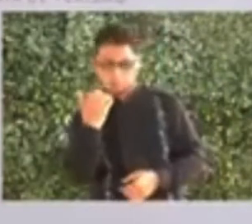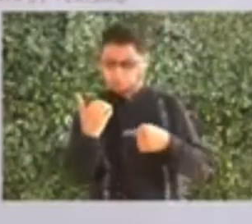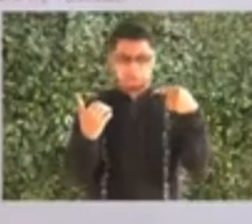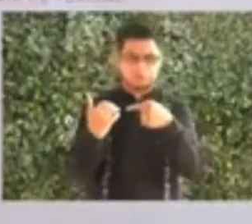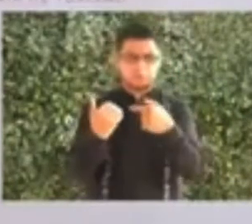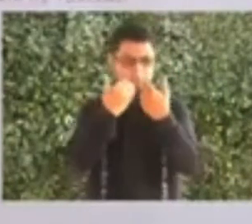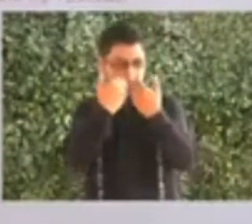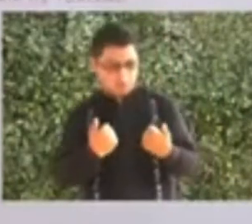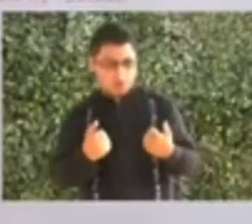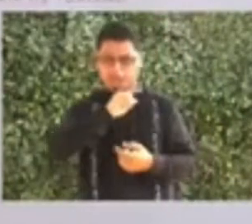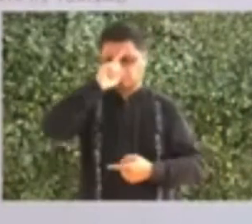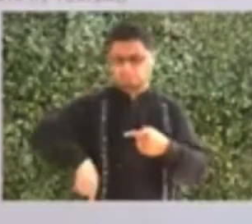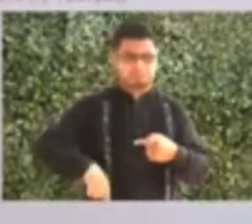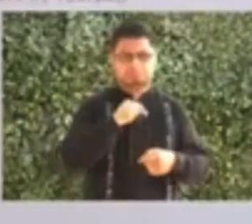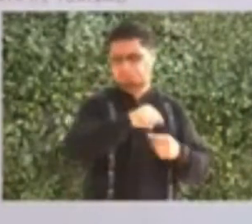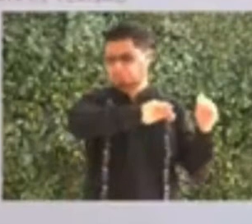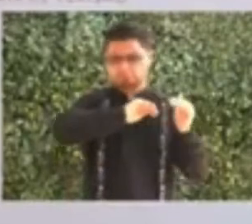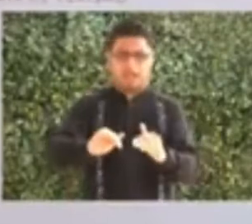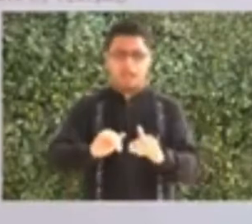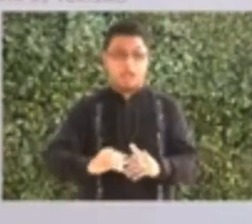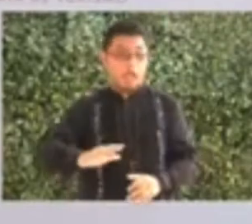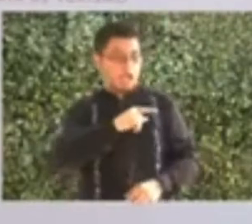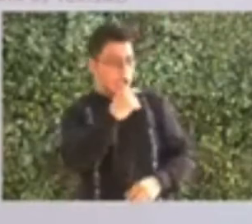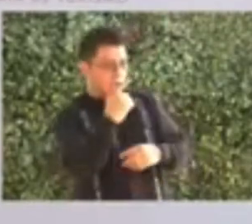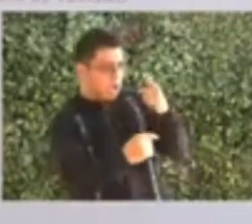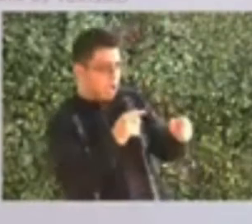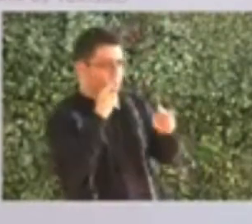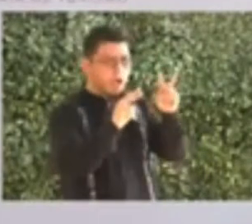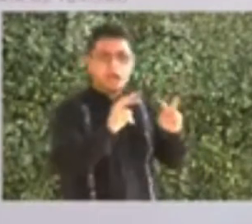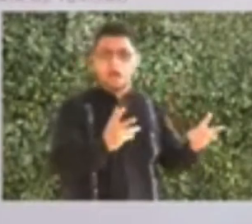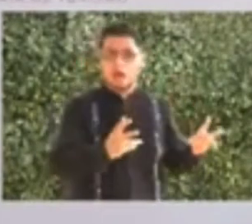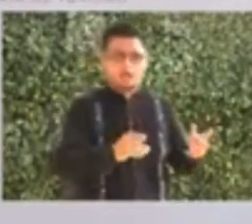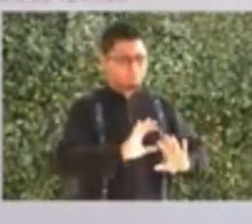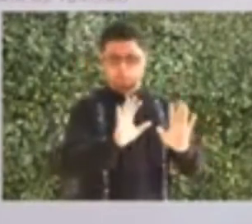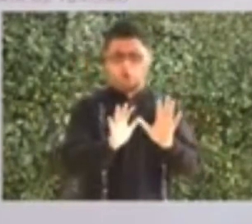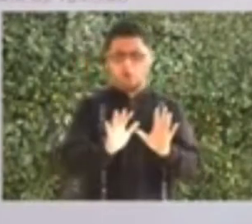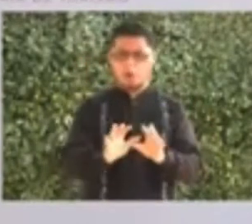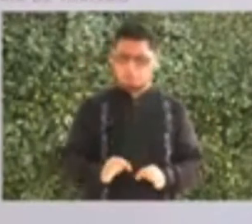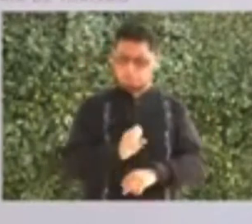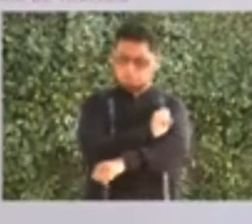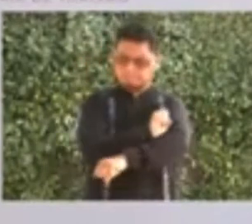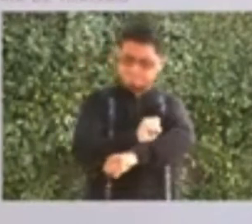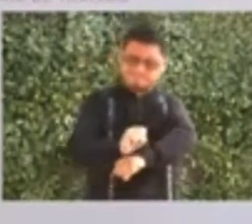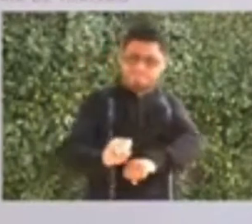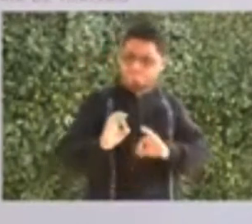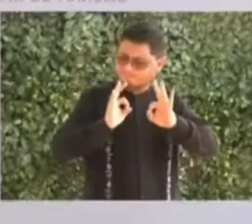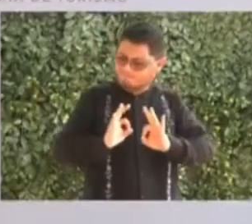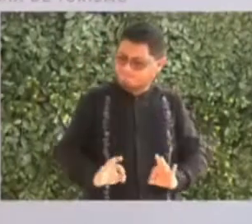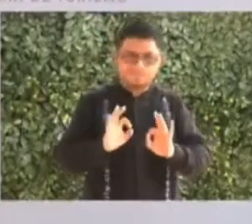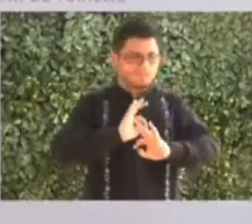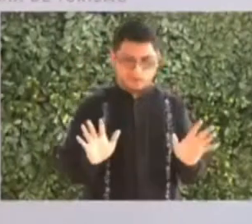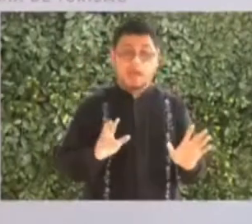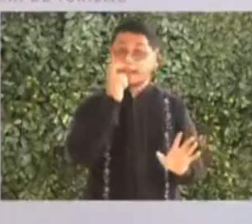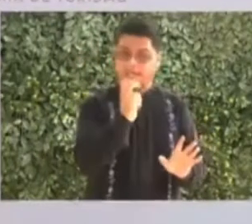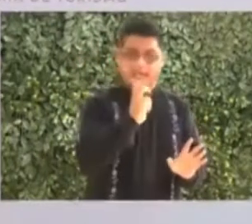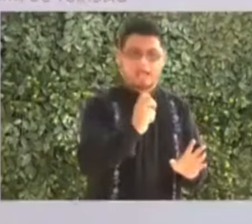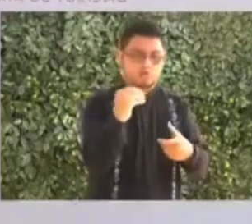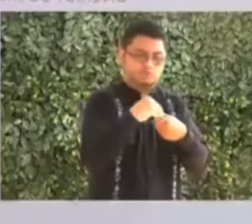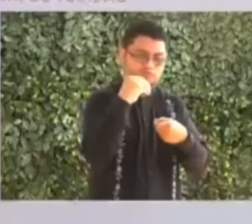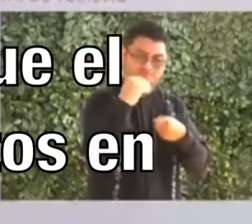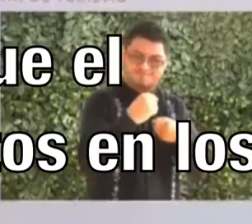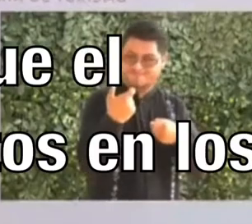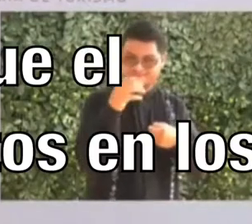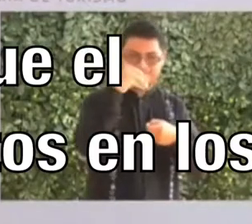hay extravagancias en el gobierno, gastos superfluos, hay al contrario austeridad republicana, y todo eso nos ha permitido ahorrar